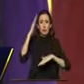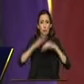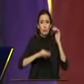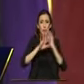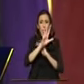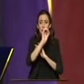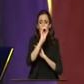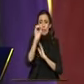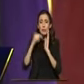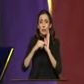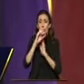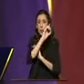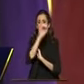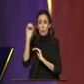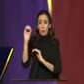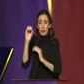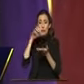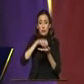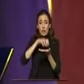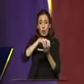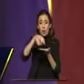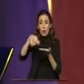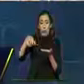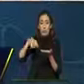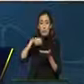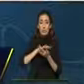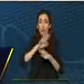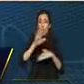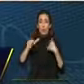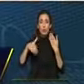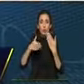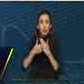en 177 cantones. Todos.